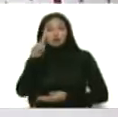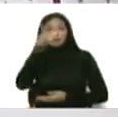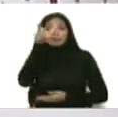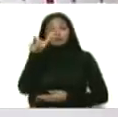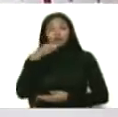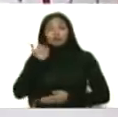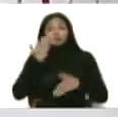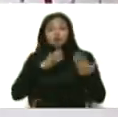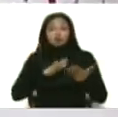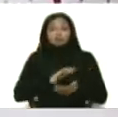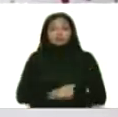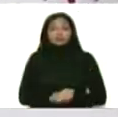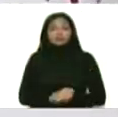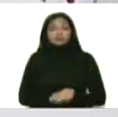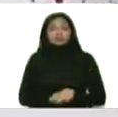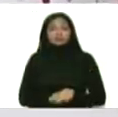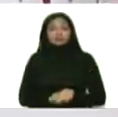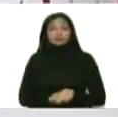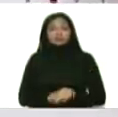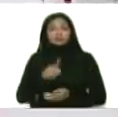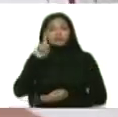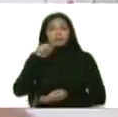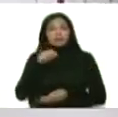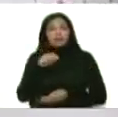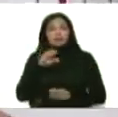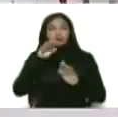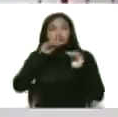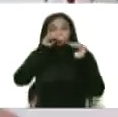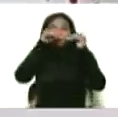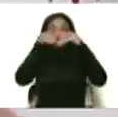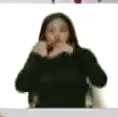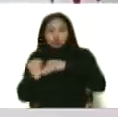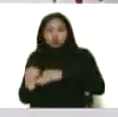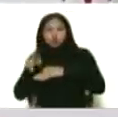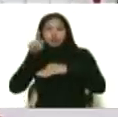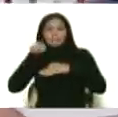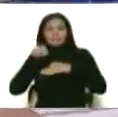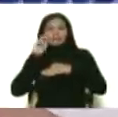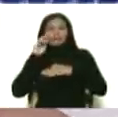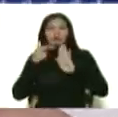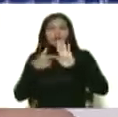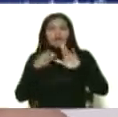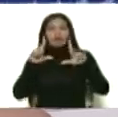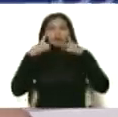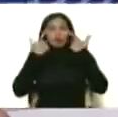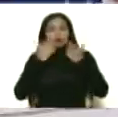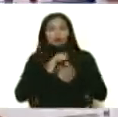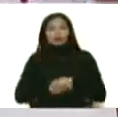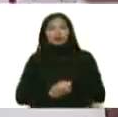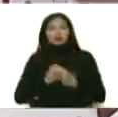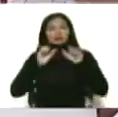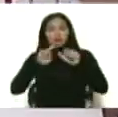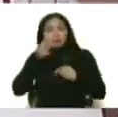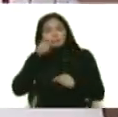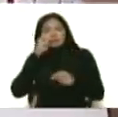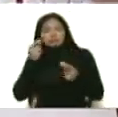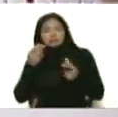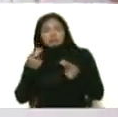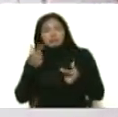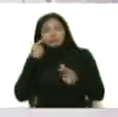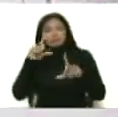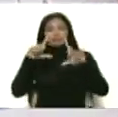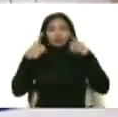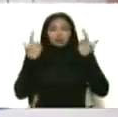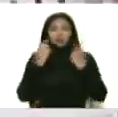fallecido, tiende a apagarse un poco, afortunadamente, la transmisión en La Guaira, seguiremos pendientes de este caso, pero